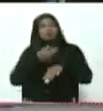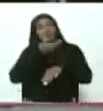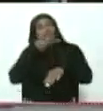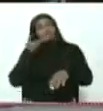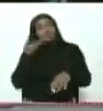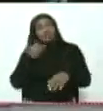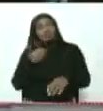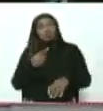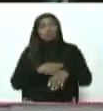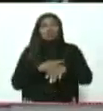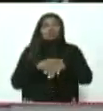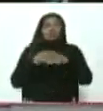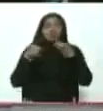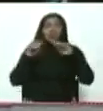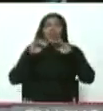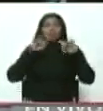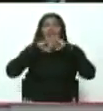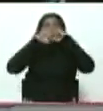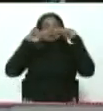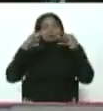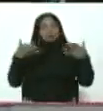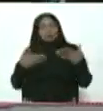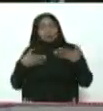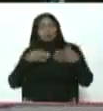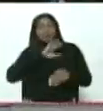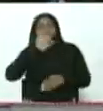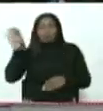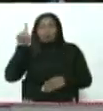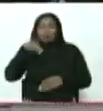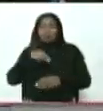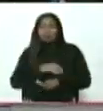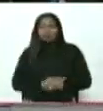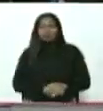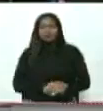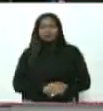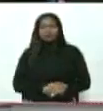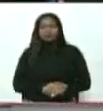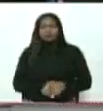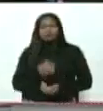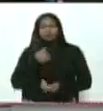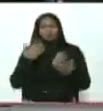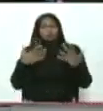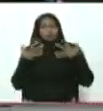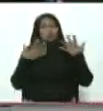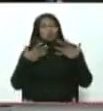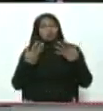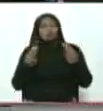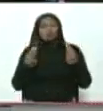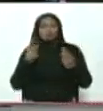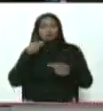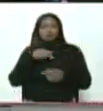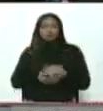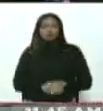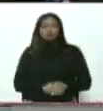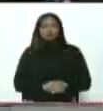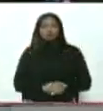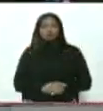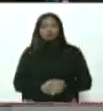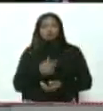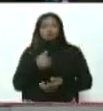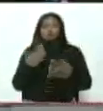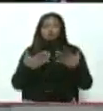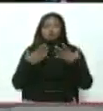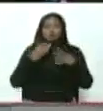tiempos de felicidad, vienen tiempos de patria. Yo me alegro mucho, Luis José. Me alegro mucho porque